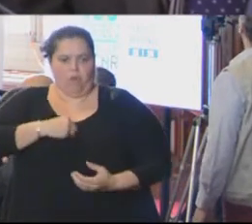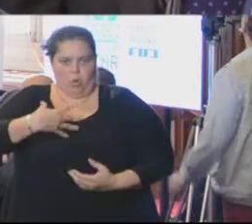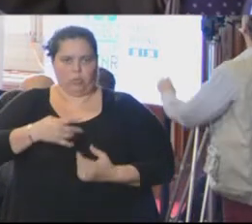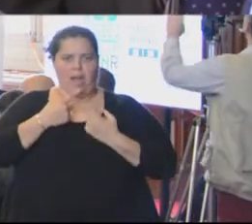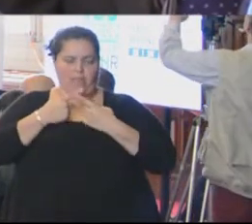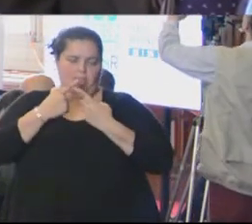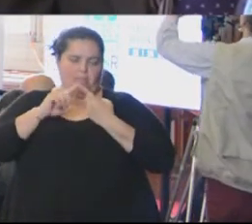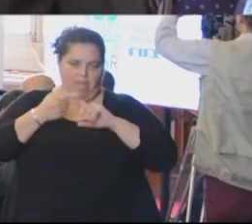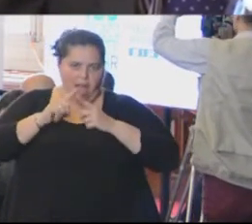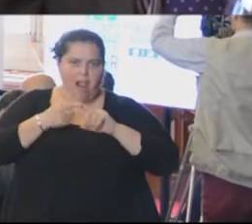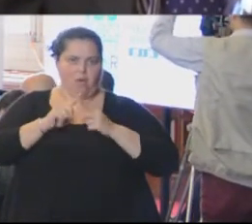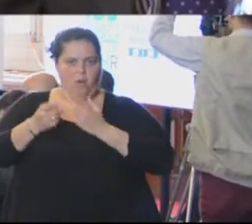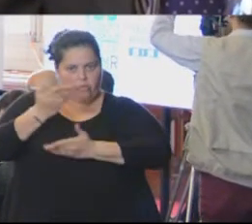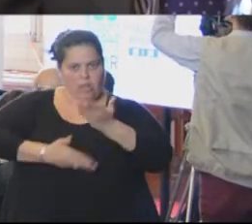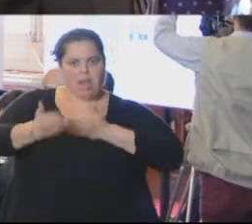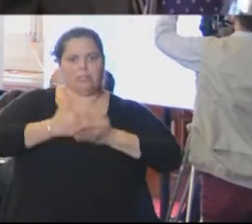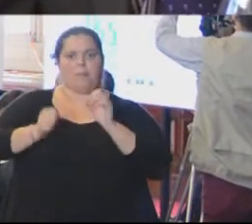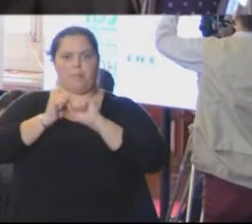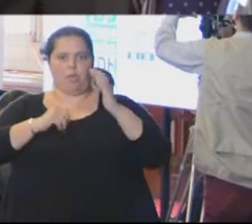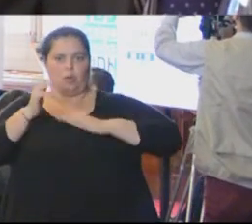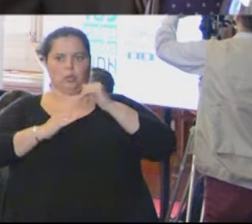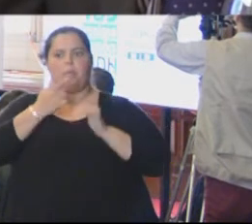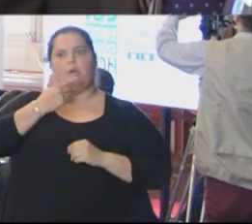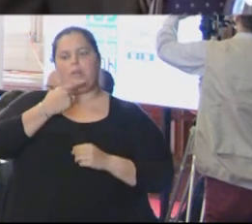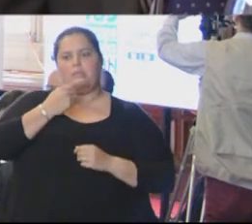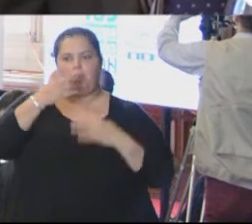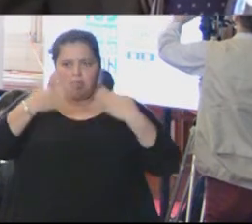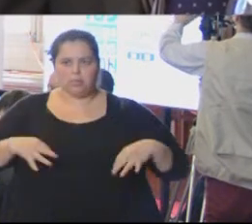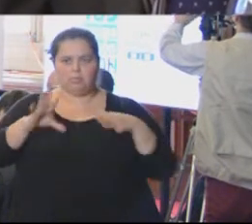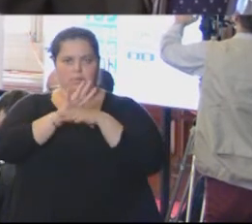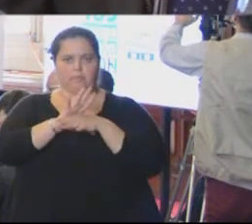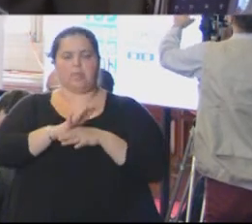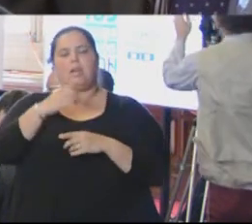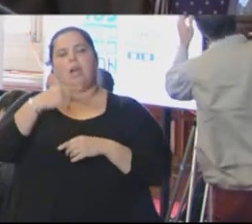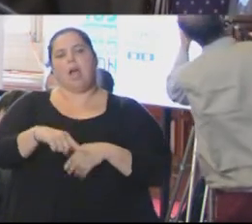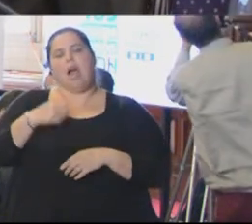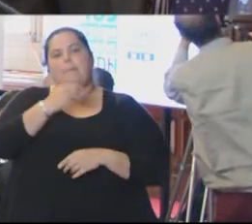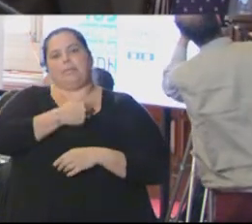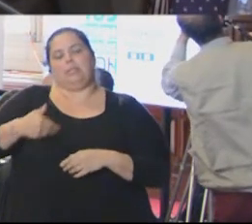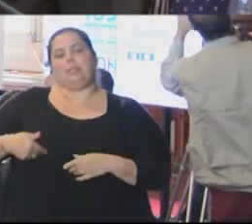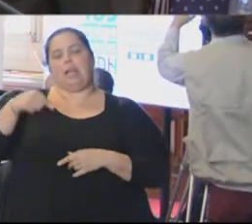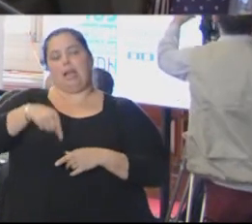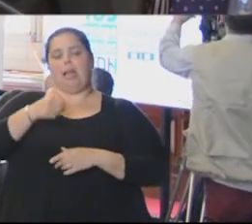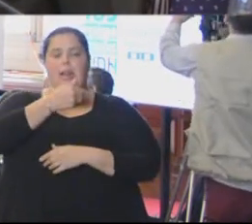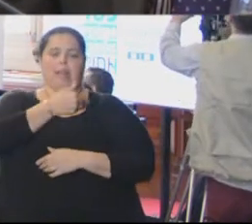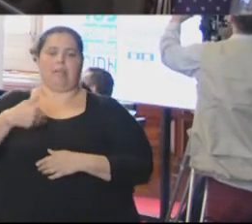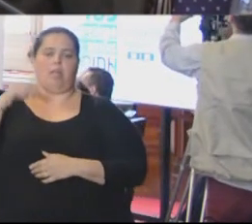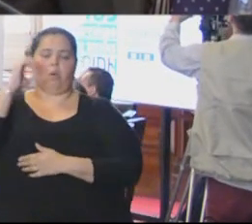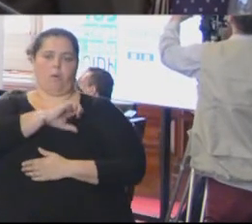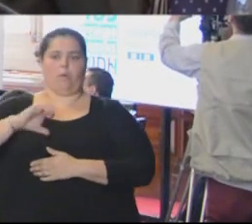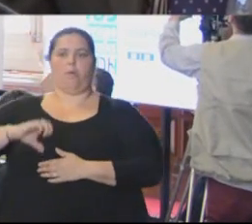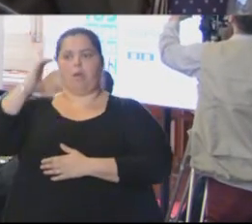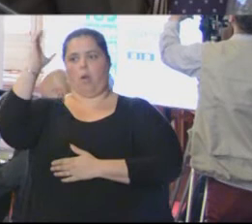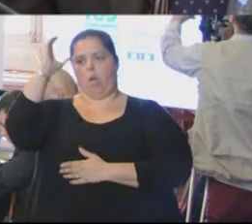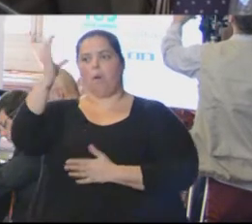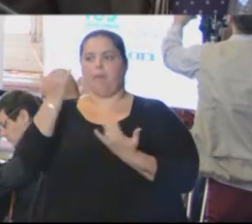políticas apropiadas. Presidenta, desde luego al Estado de Colombia le asiste igualmente una honda